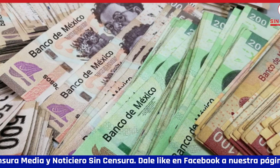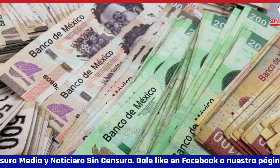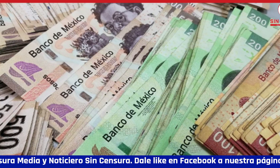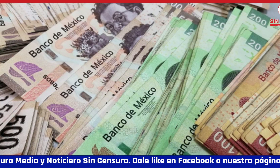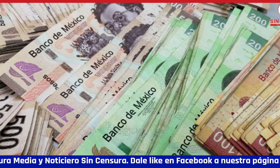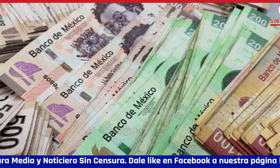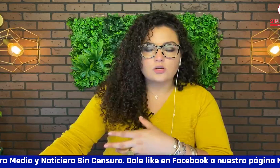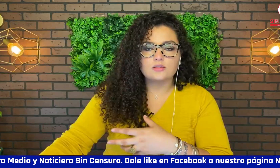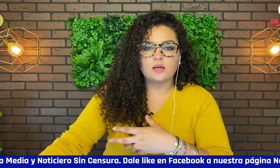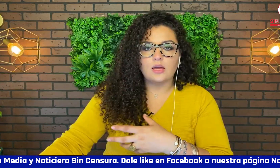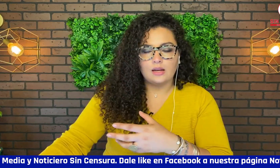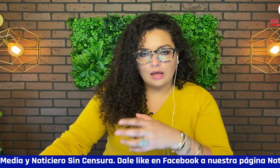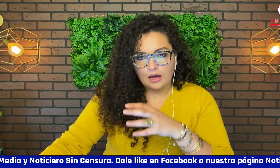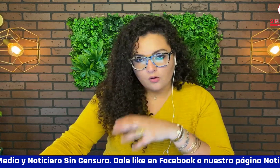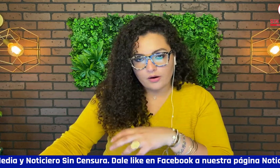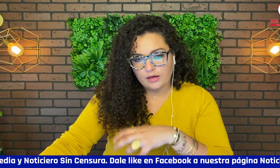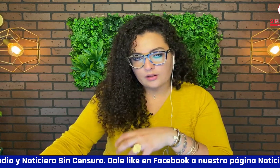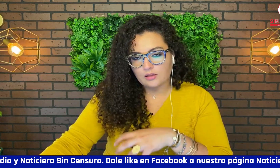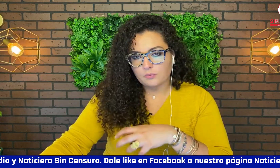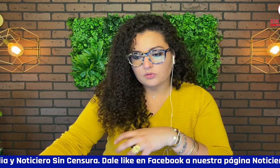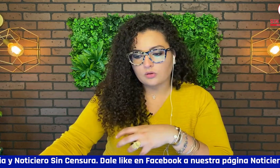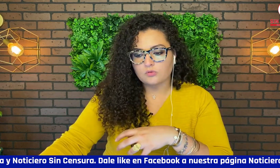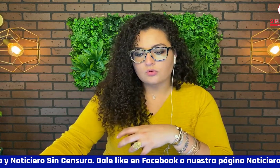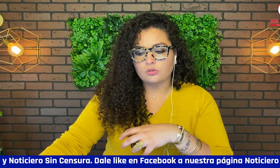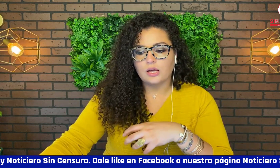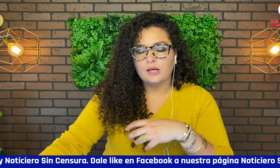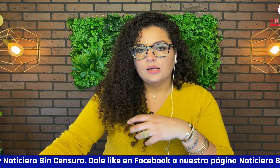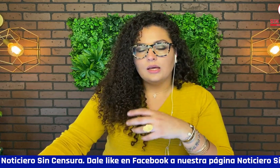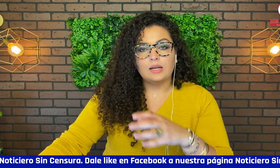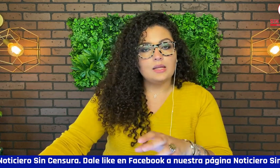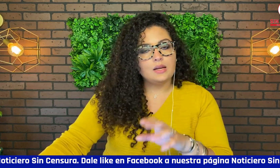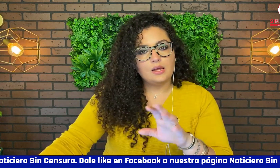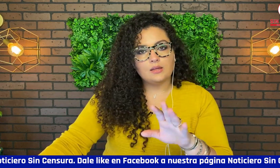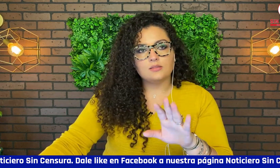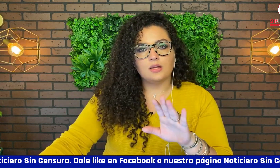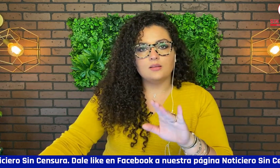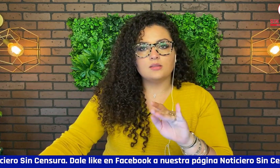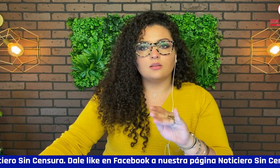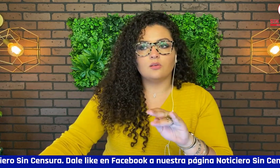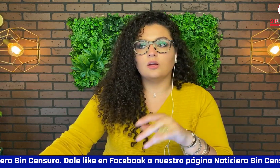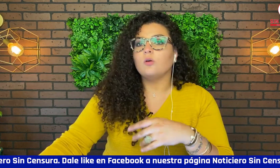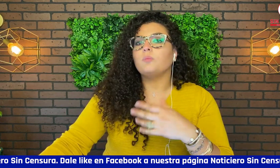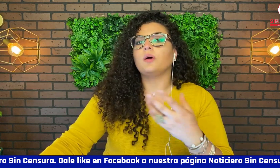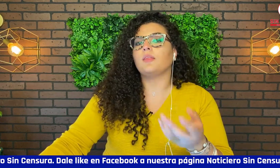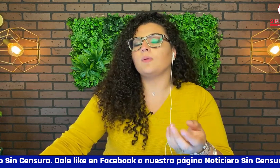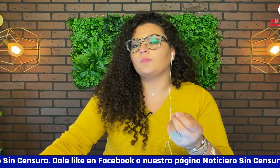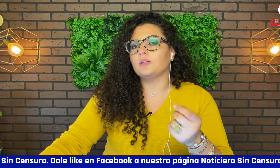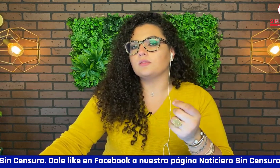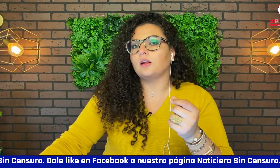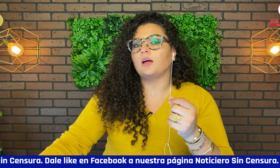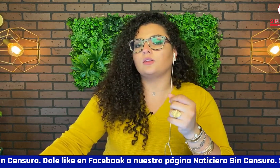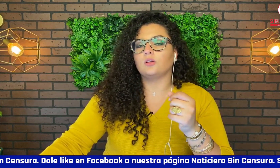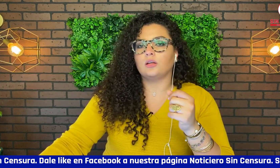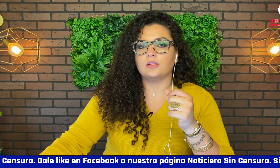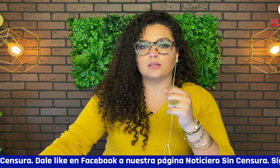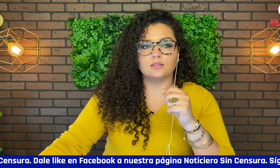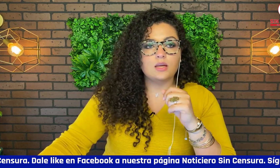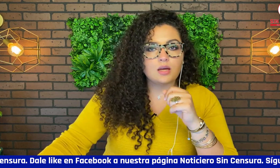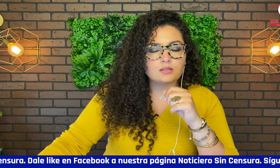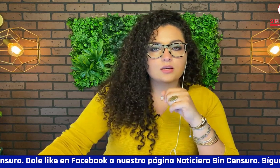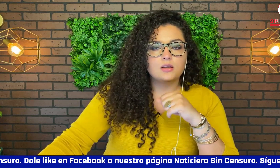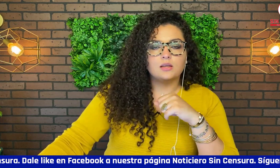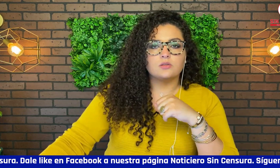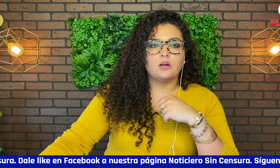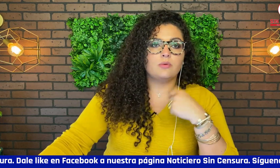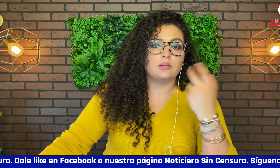no, ¿no? Entonces, ahora, en tiempos de consulta, el INE está diciendo que no puede instalar todas las